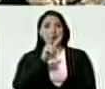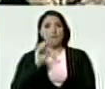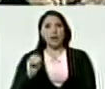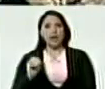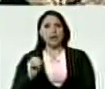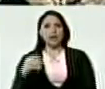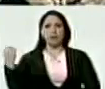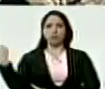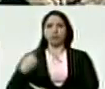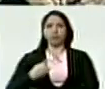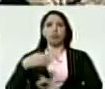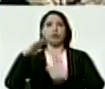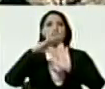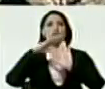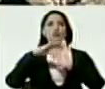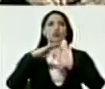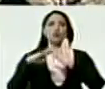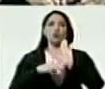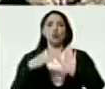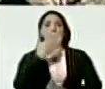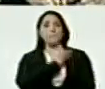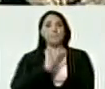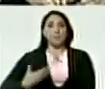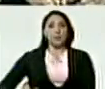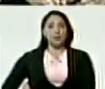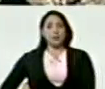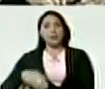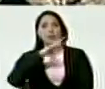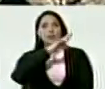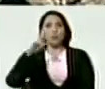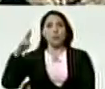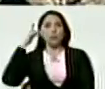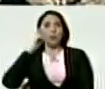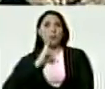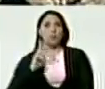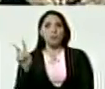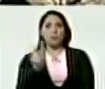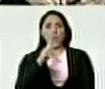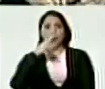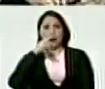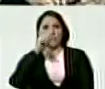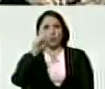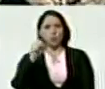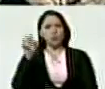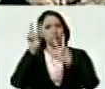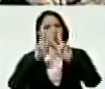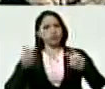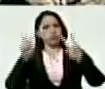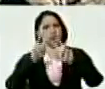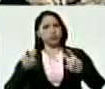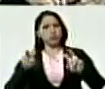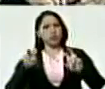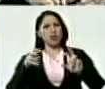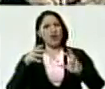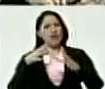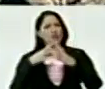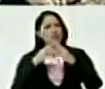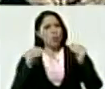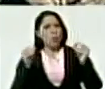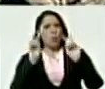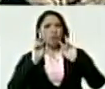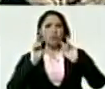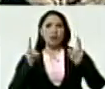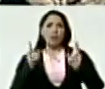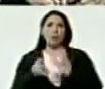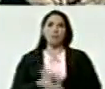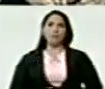cumpliendo instrucciones del presidente de la República, Nicolás Maduro, revisando todos los temas